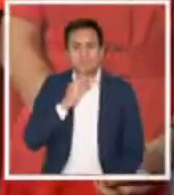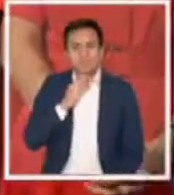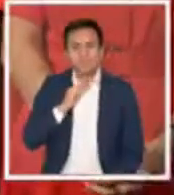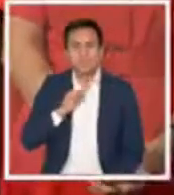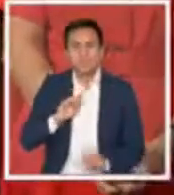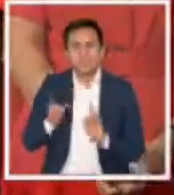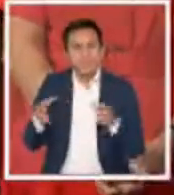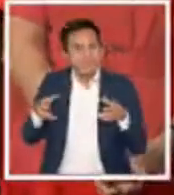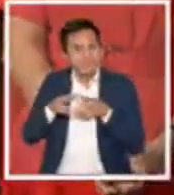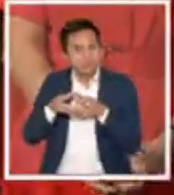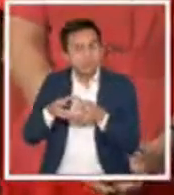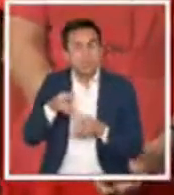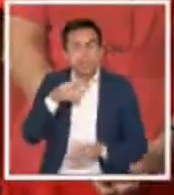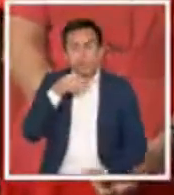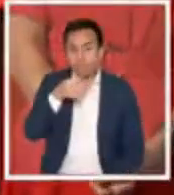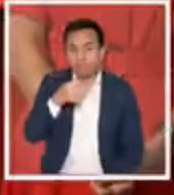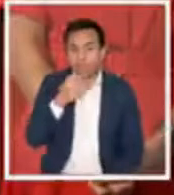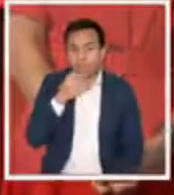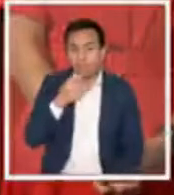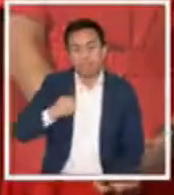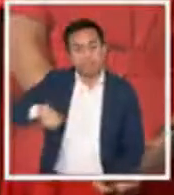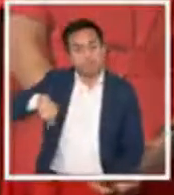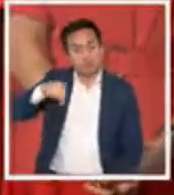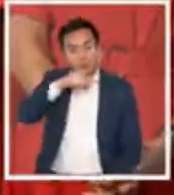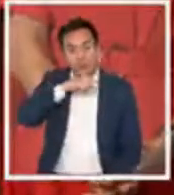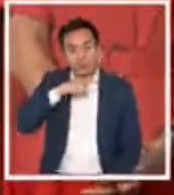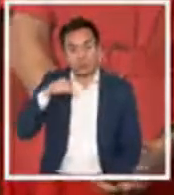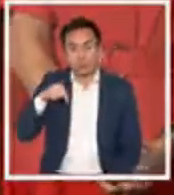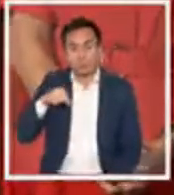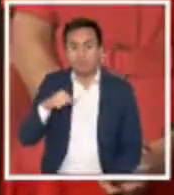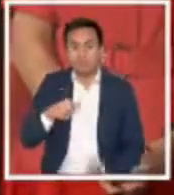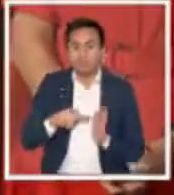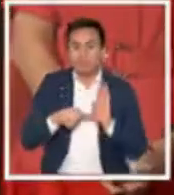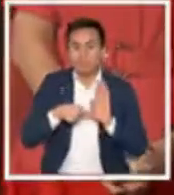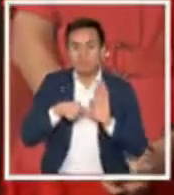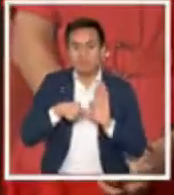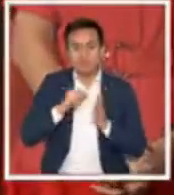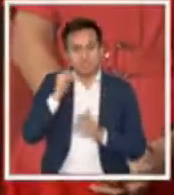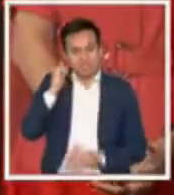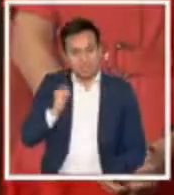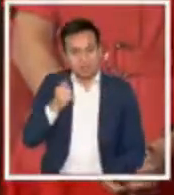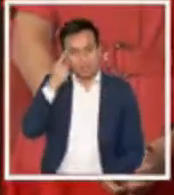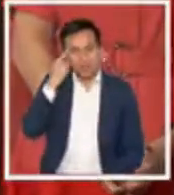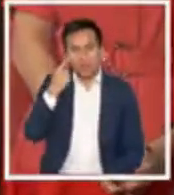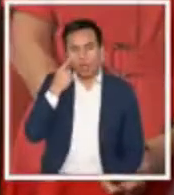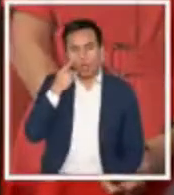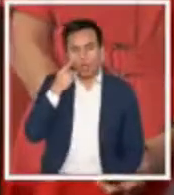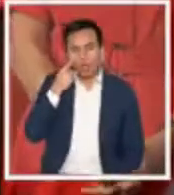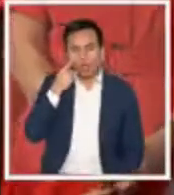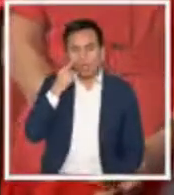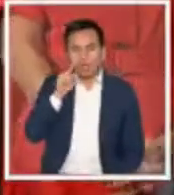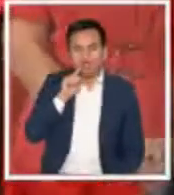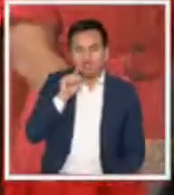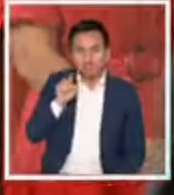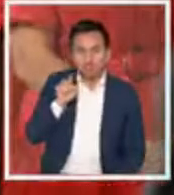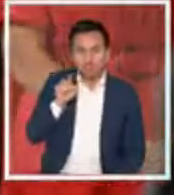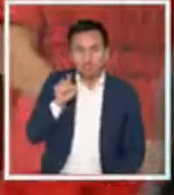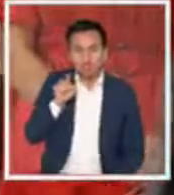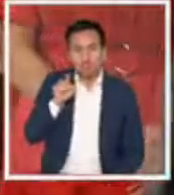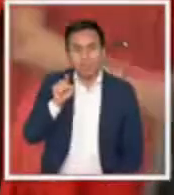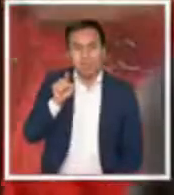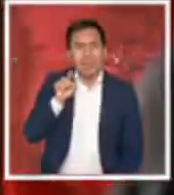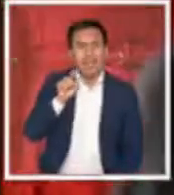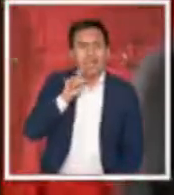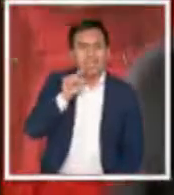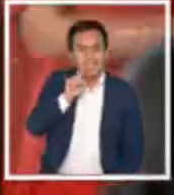nuestra delegación. Les cuento que además estamos con esto, las voy presentando en todas partes, pero para que las conozcan debe estar por ahí una,